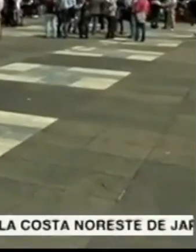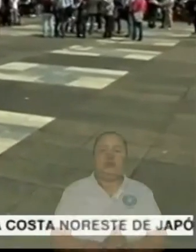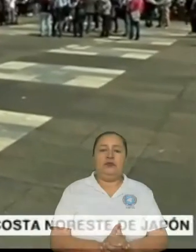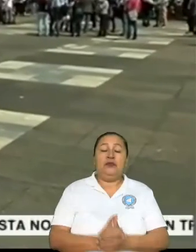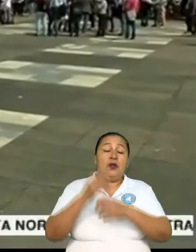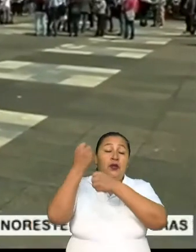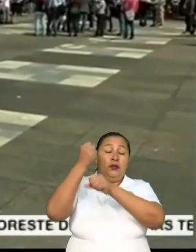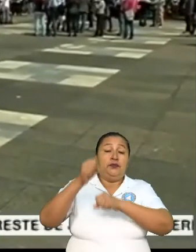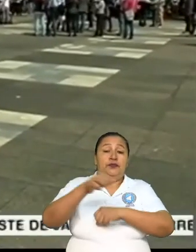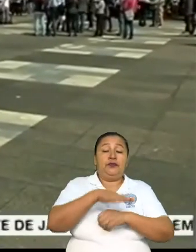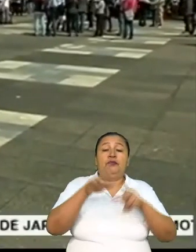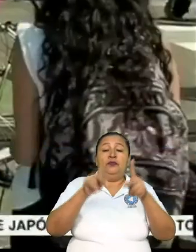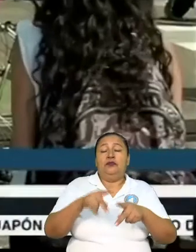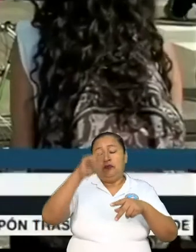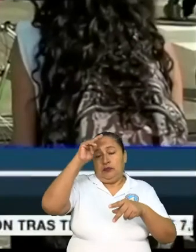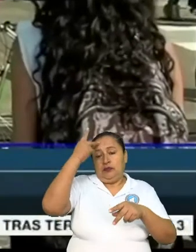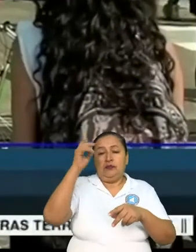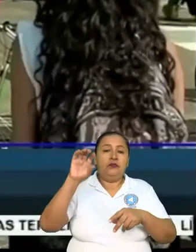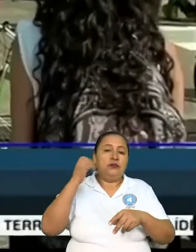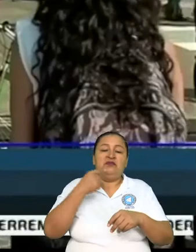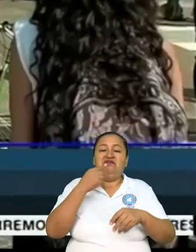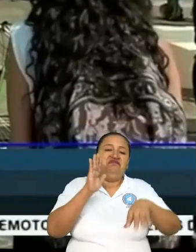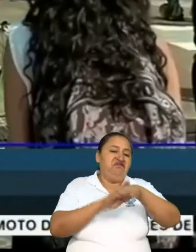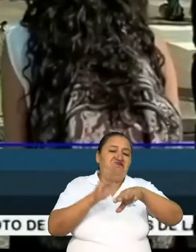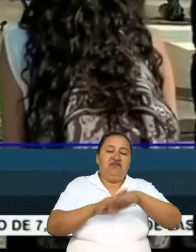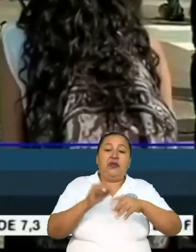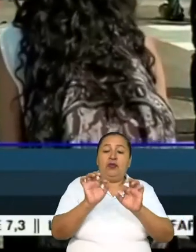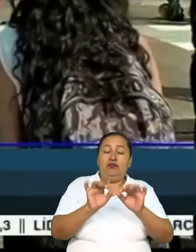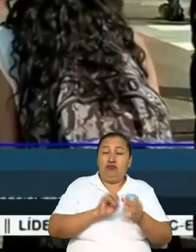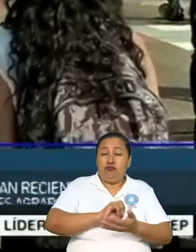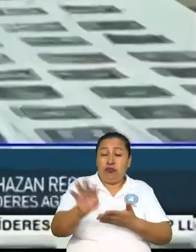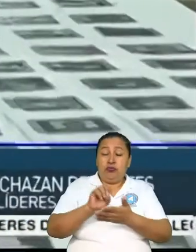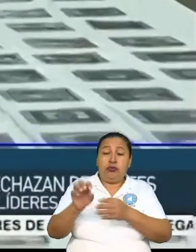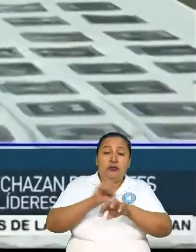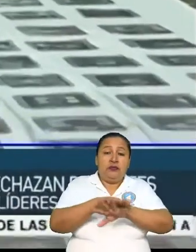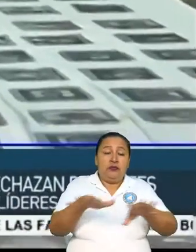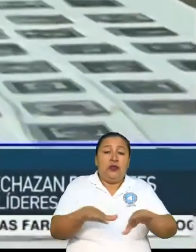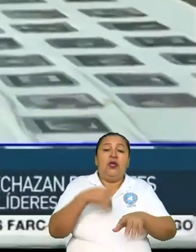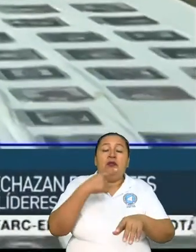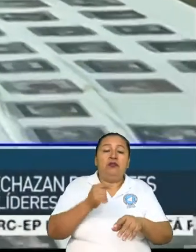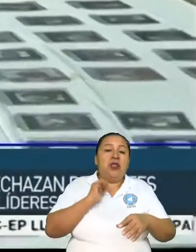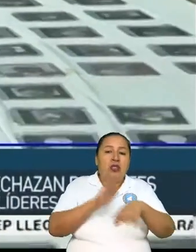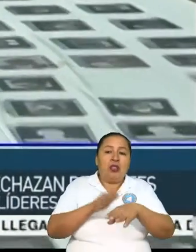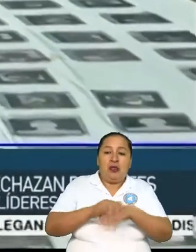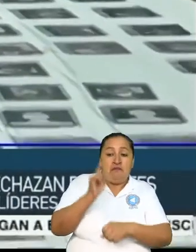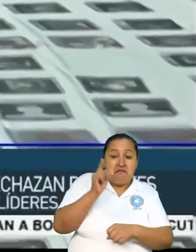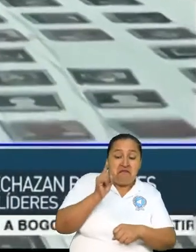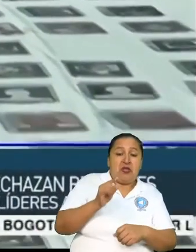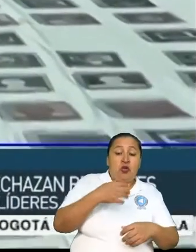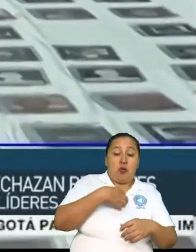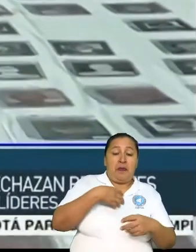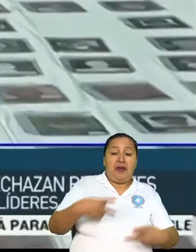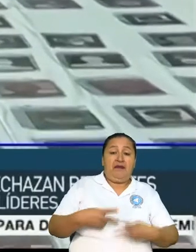Líderes sociales y dirigentes políticos colombianos denunciaron mediante sus cuentas en las redes sociales las constantes amenazas contra su